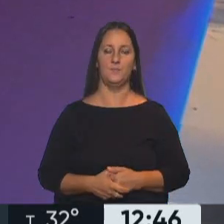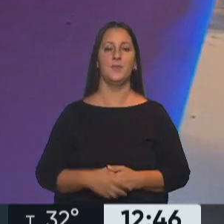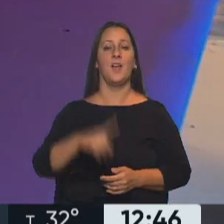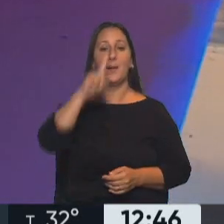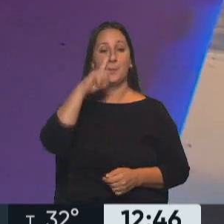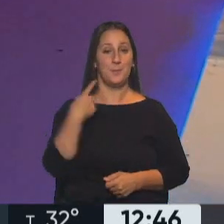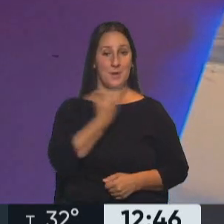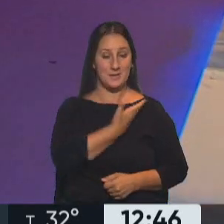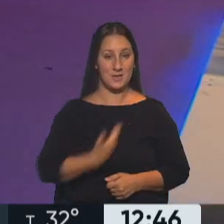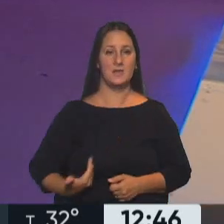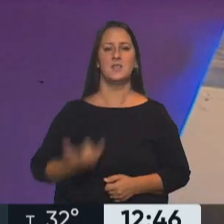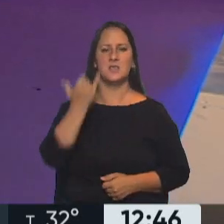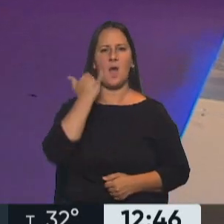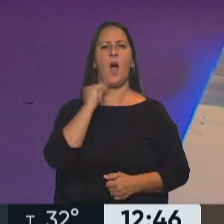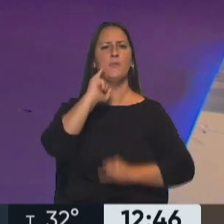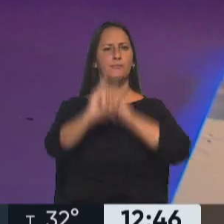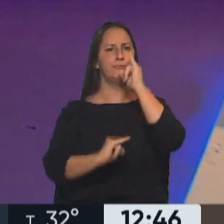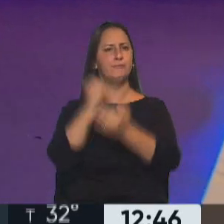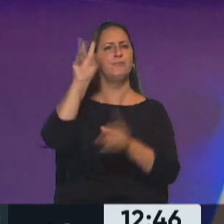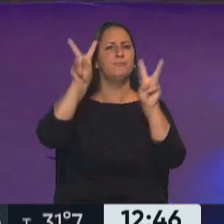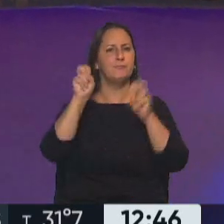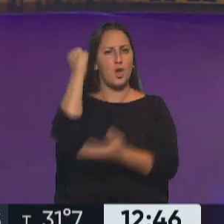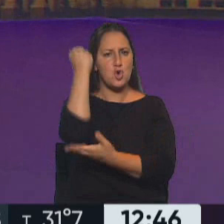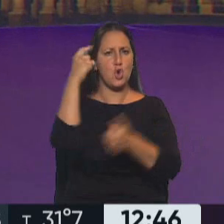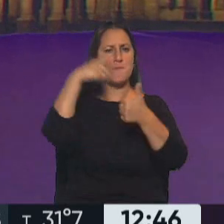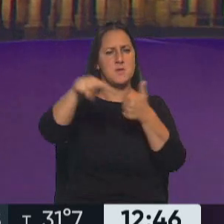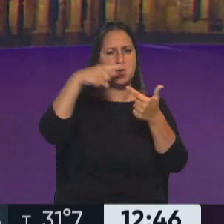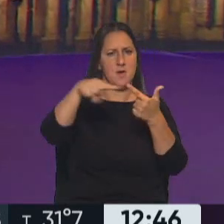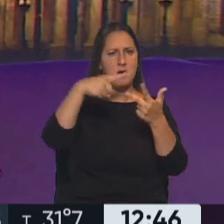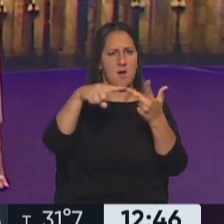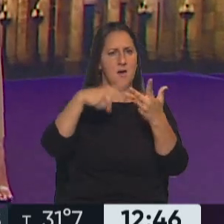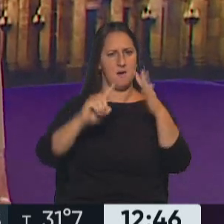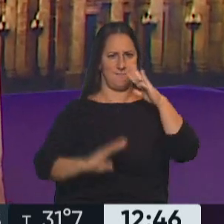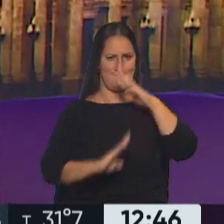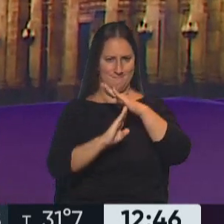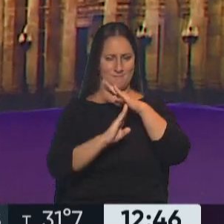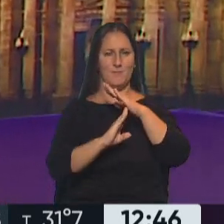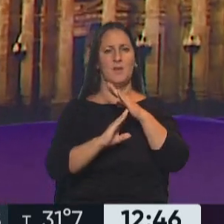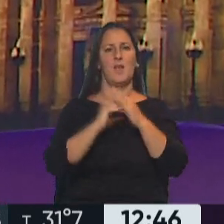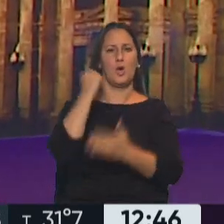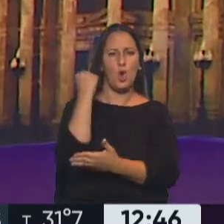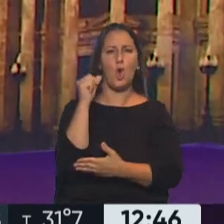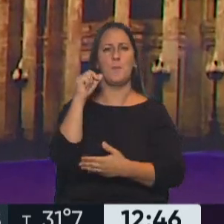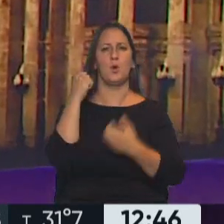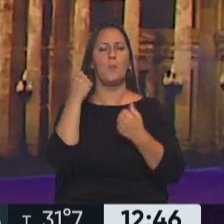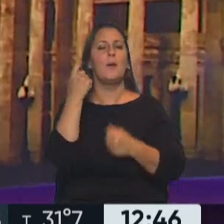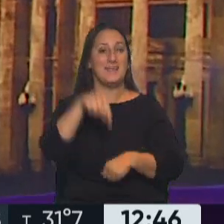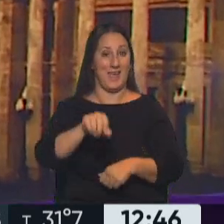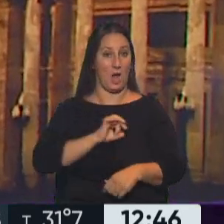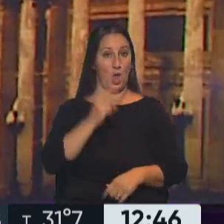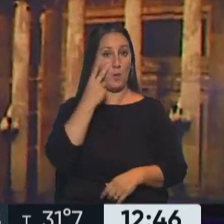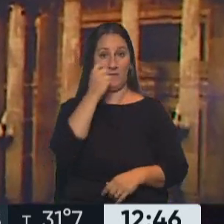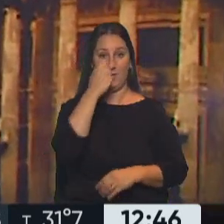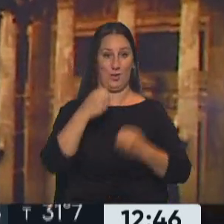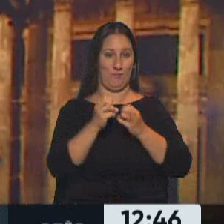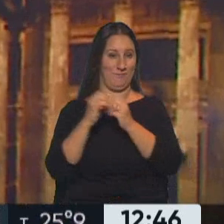Alberto Fernández dio los ejes económicos, políticos y de distinta índole para este año 2022 en la apertura de